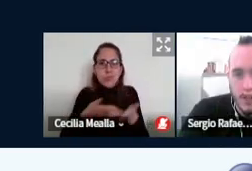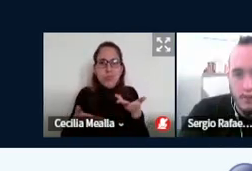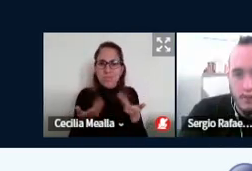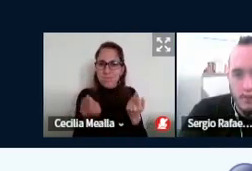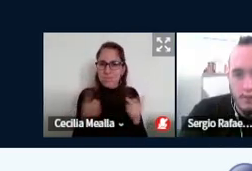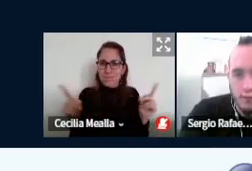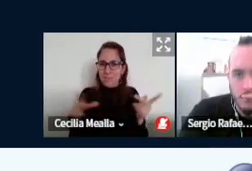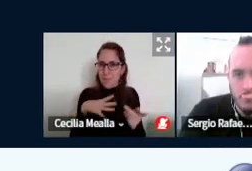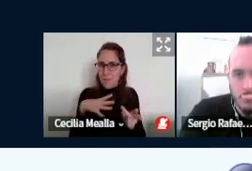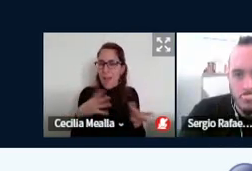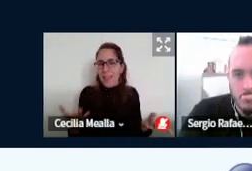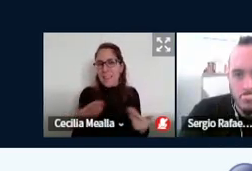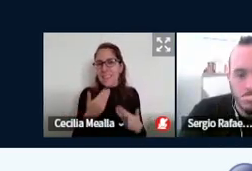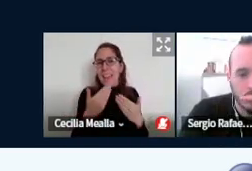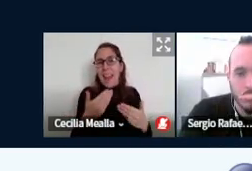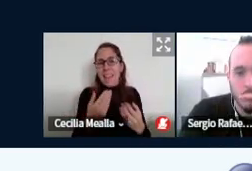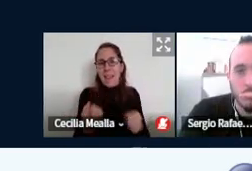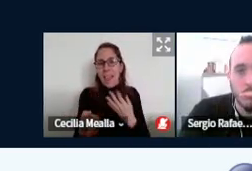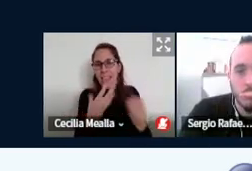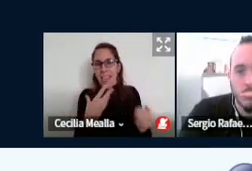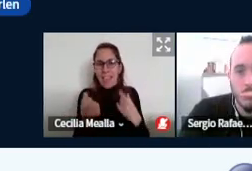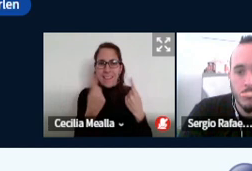que les agradezco.